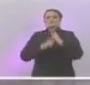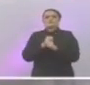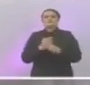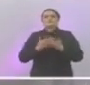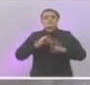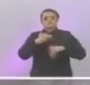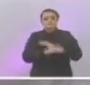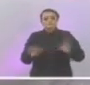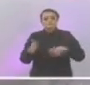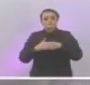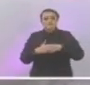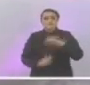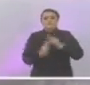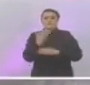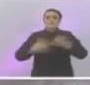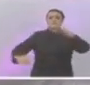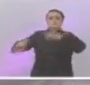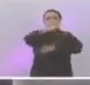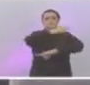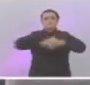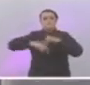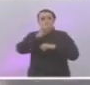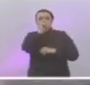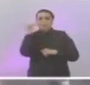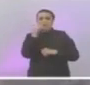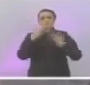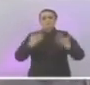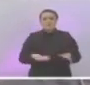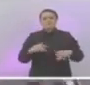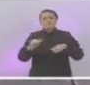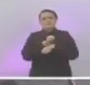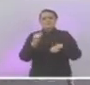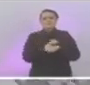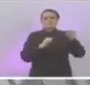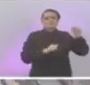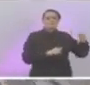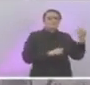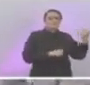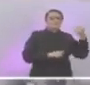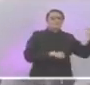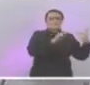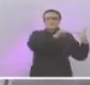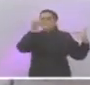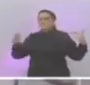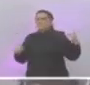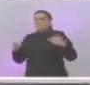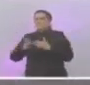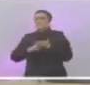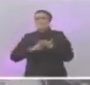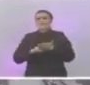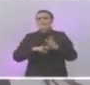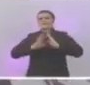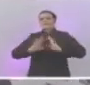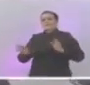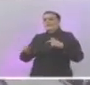estarán concluidos los nuevos brazos del distribuidor Juárez, que agilizarán el tráfico entre las carreteras 57 y la de Río Verde hacia la